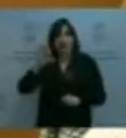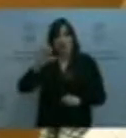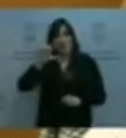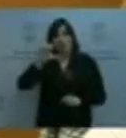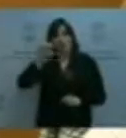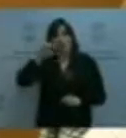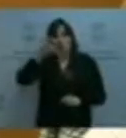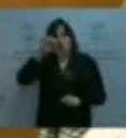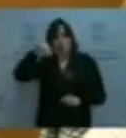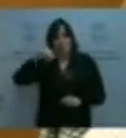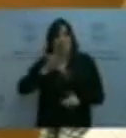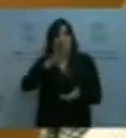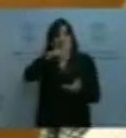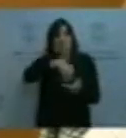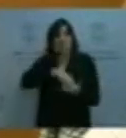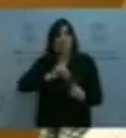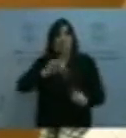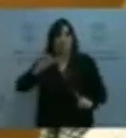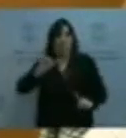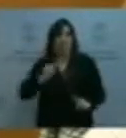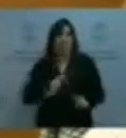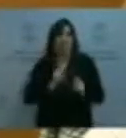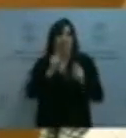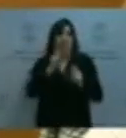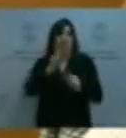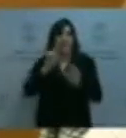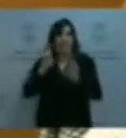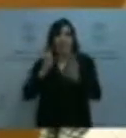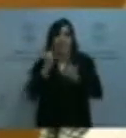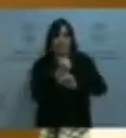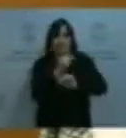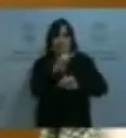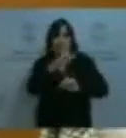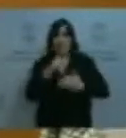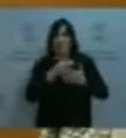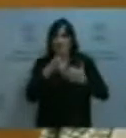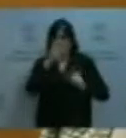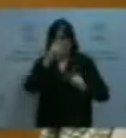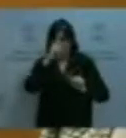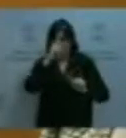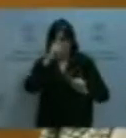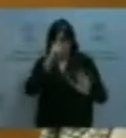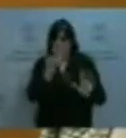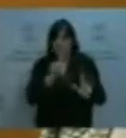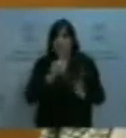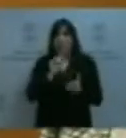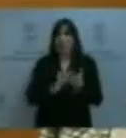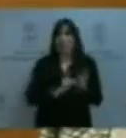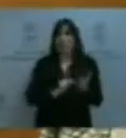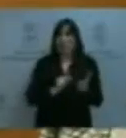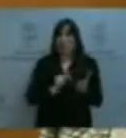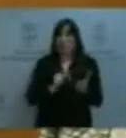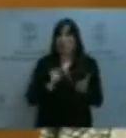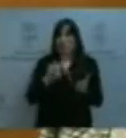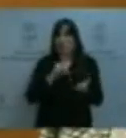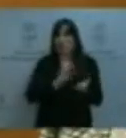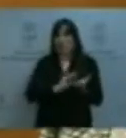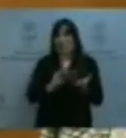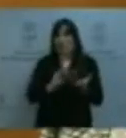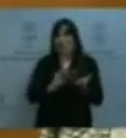de 2017. Recuerde esta fecha que le acabo de dar. Y la contratación nos cuesta a todos unos 18.500 euros con impuestos, ¿no? Eso es lo